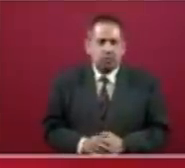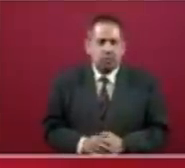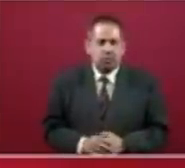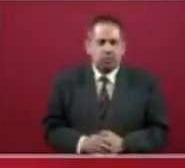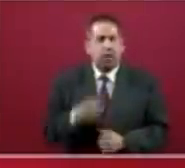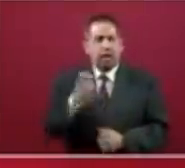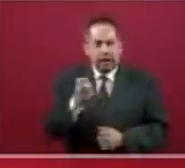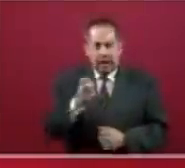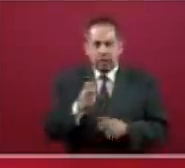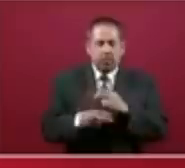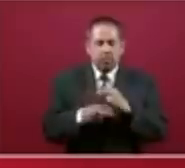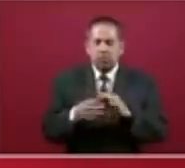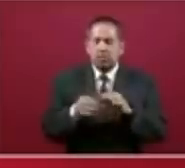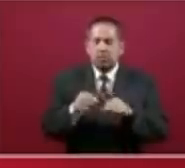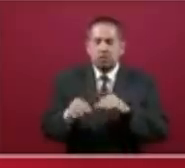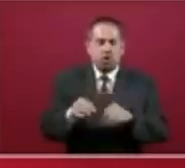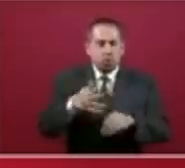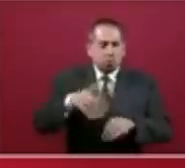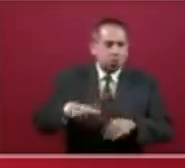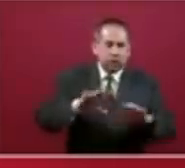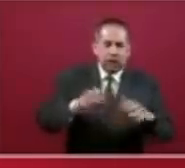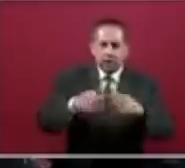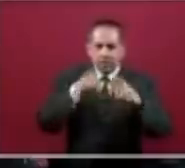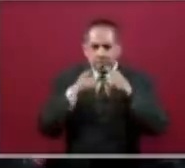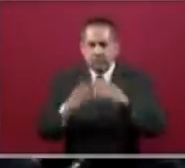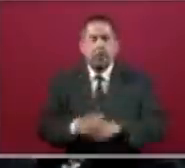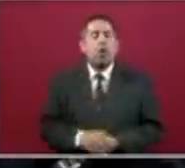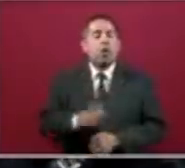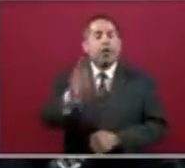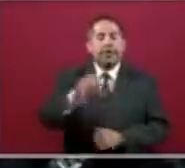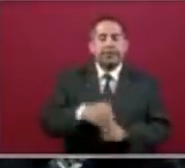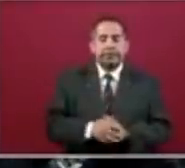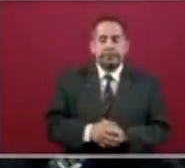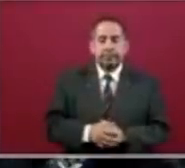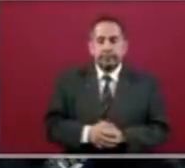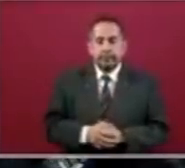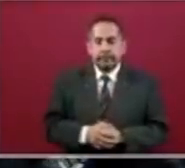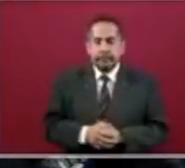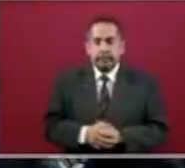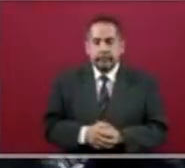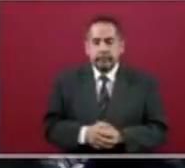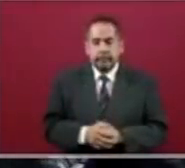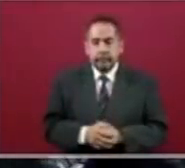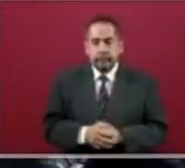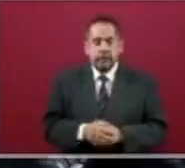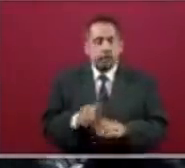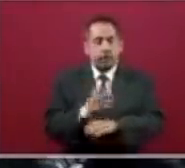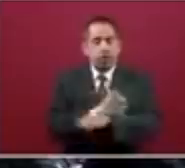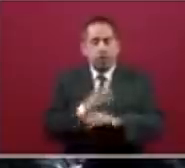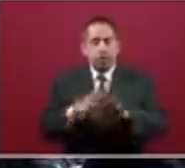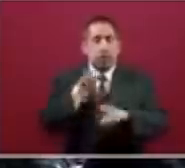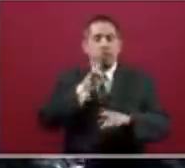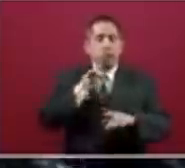En eso estamos, buscando la conciliación. Bueno, vamos, porque además las compañeras